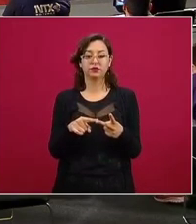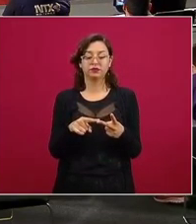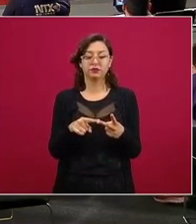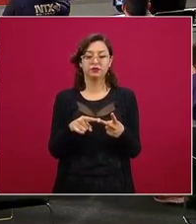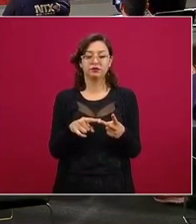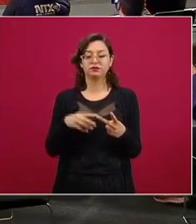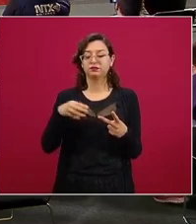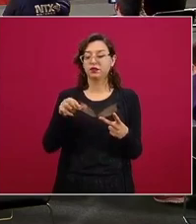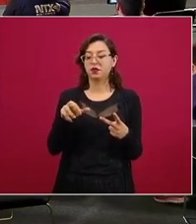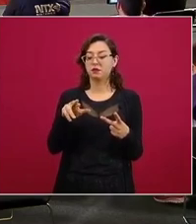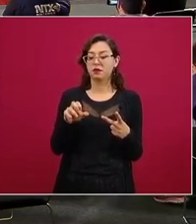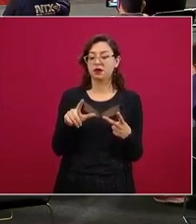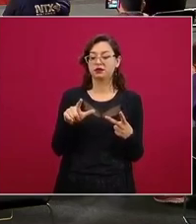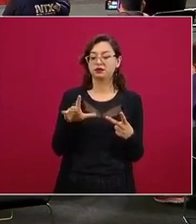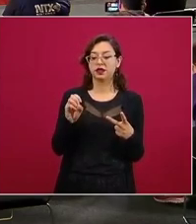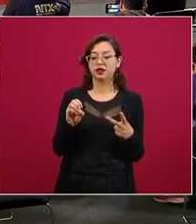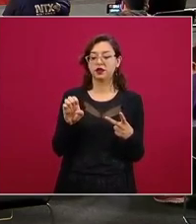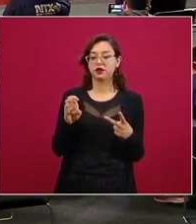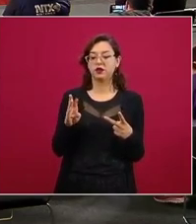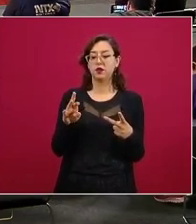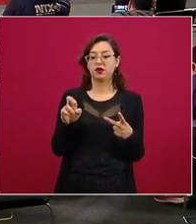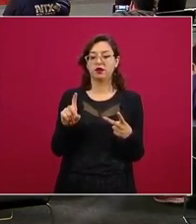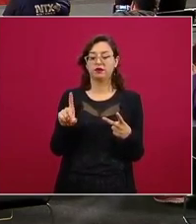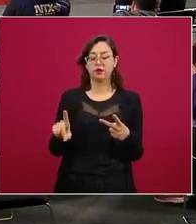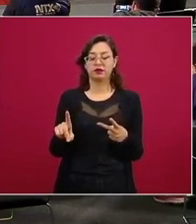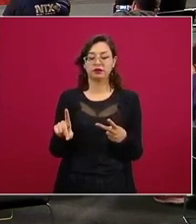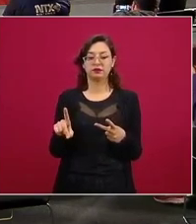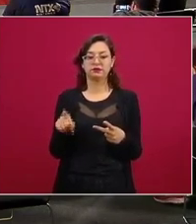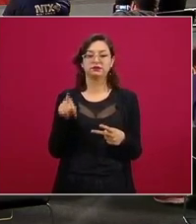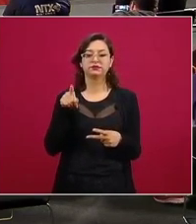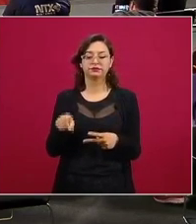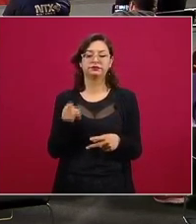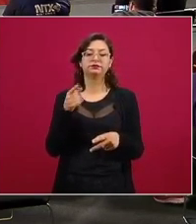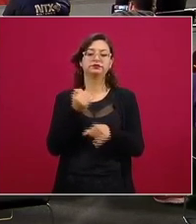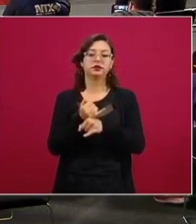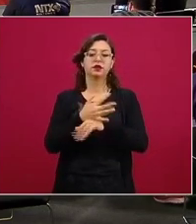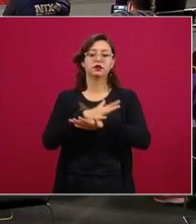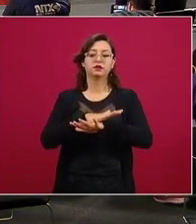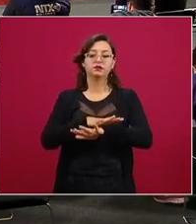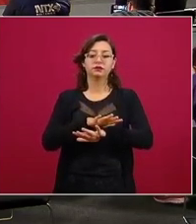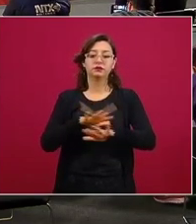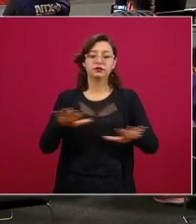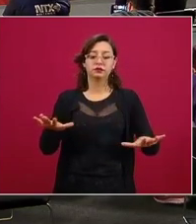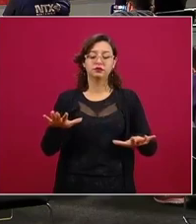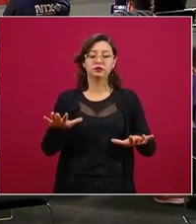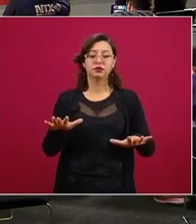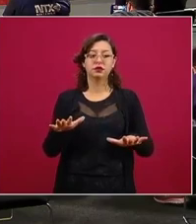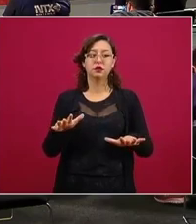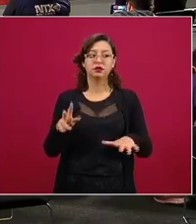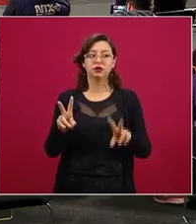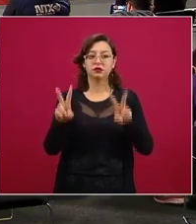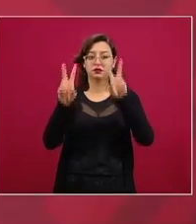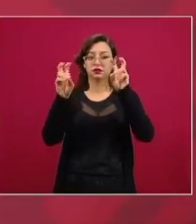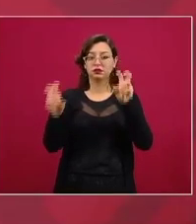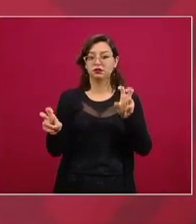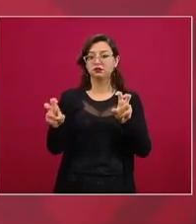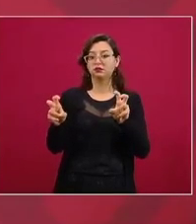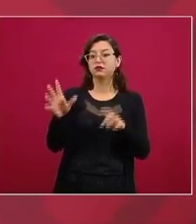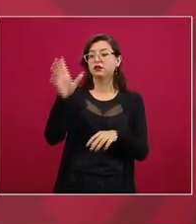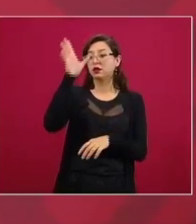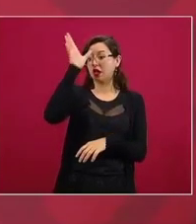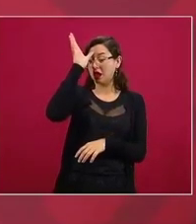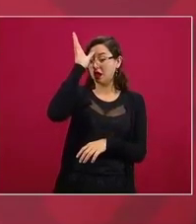a Marcelo Ebrard, que nos va a informar sobre el convenio que se